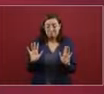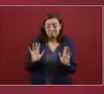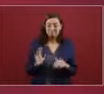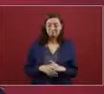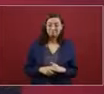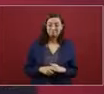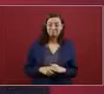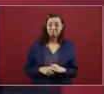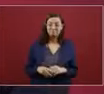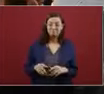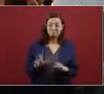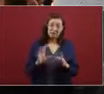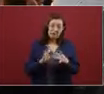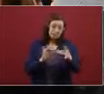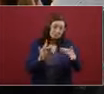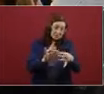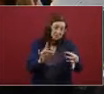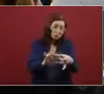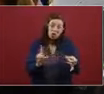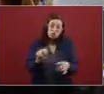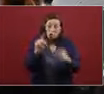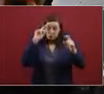no se vayan a enojar.